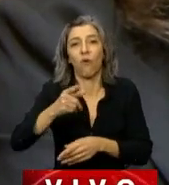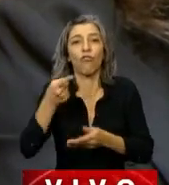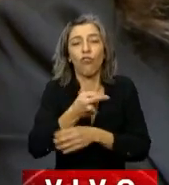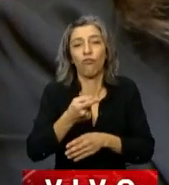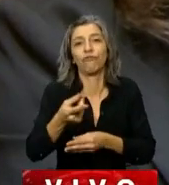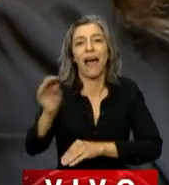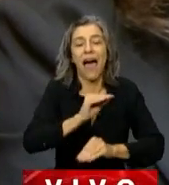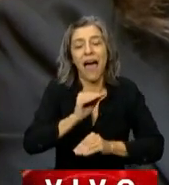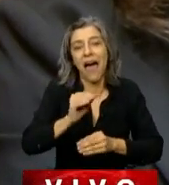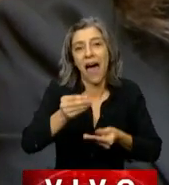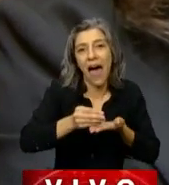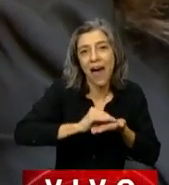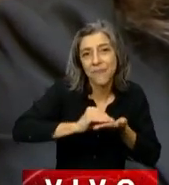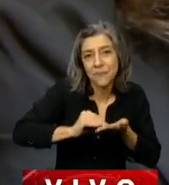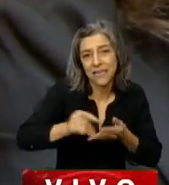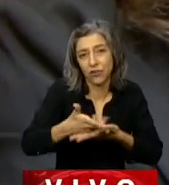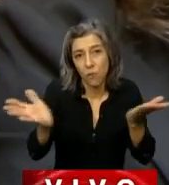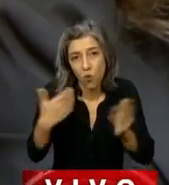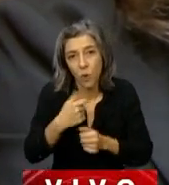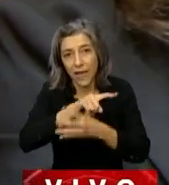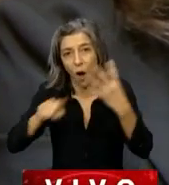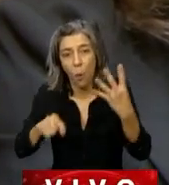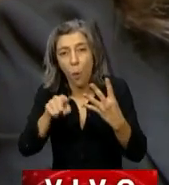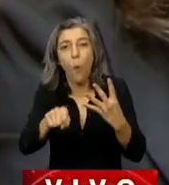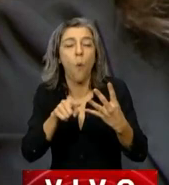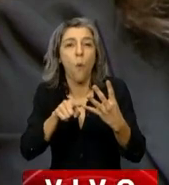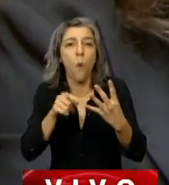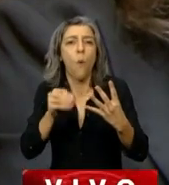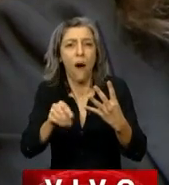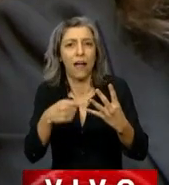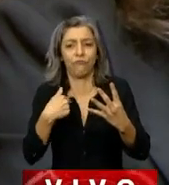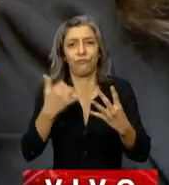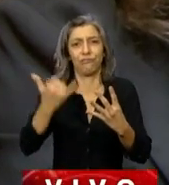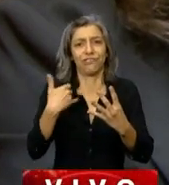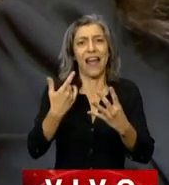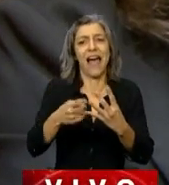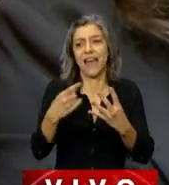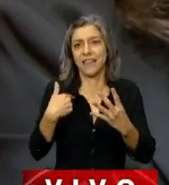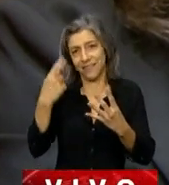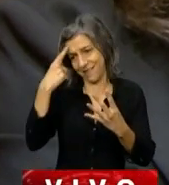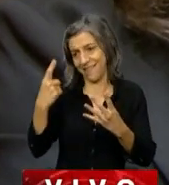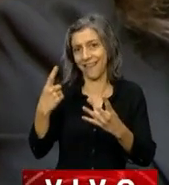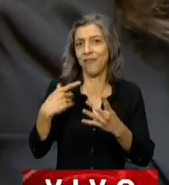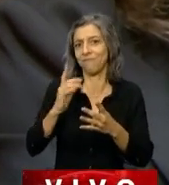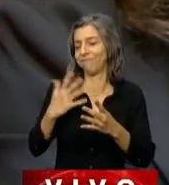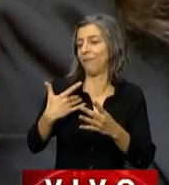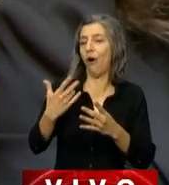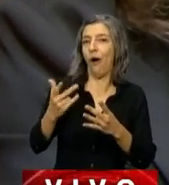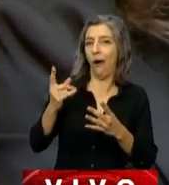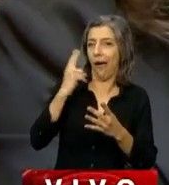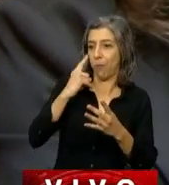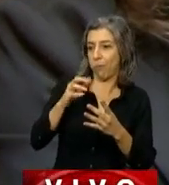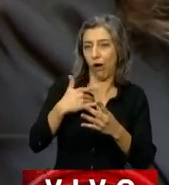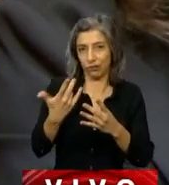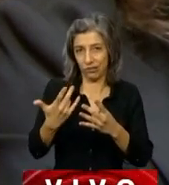extorsión, 4 años por lesiones graves agravadas por el concurso premeditado de 2 o más personas, 2 años por amenaza en